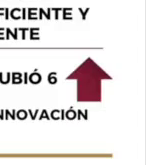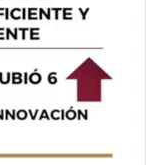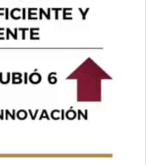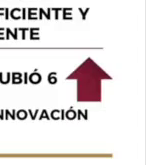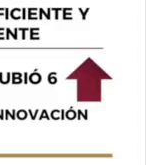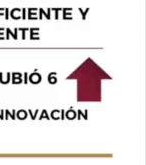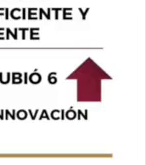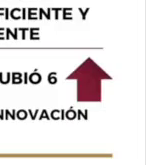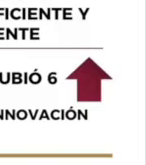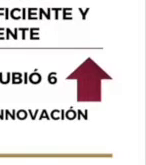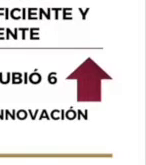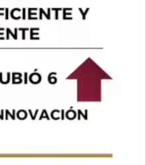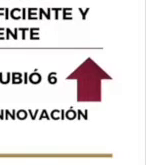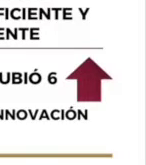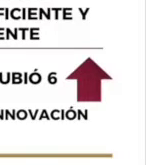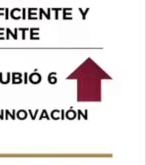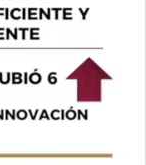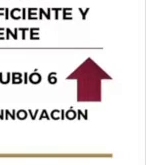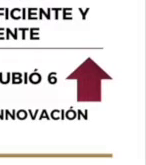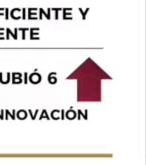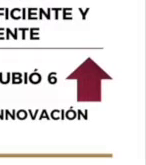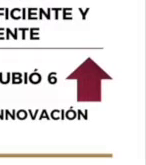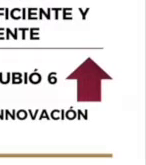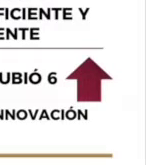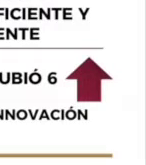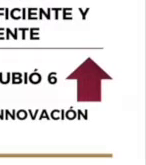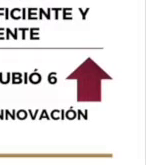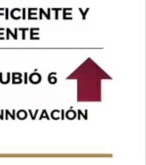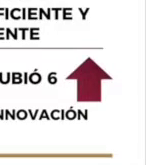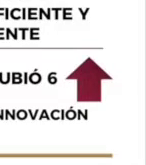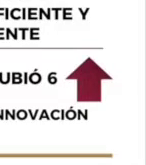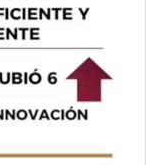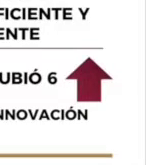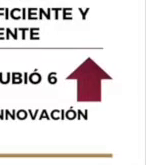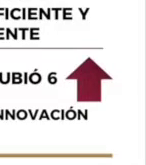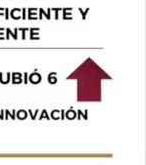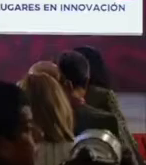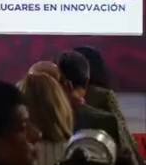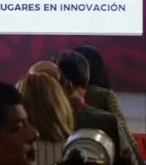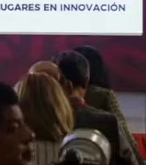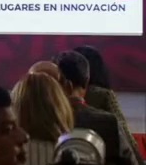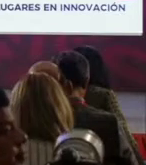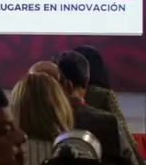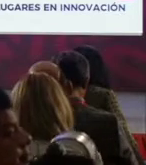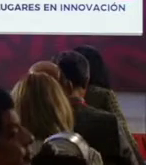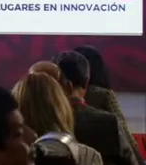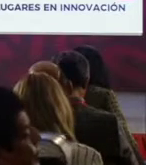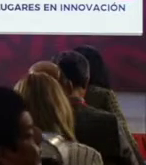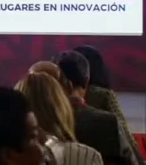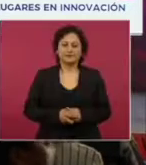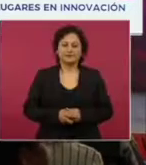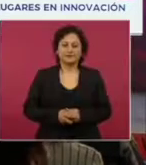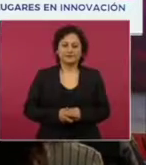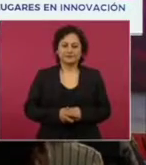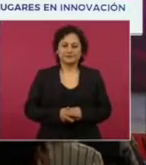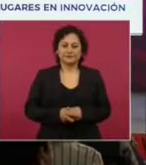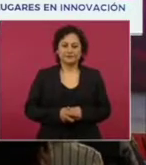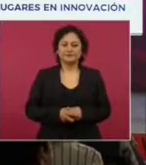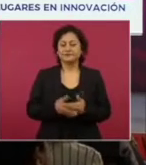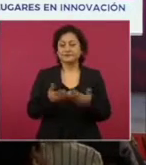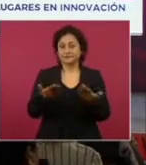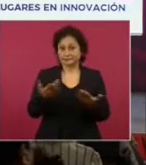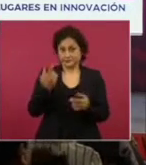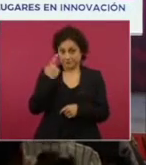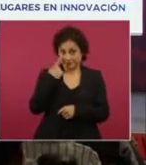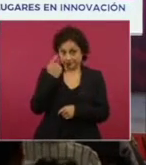llevamos bajo el mandato del presidente López Obrador, aplicando pues los principios y las